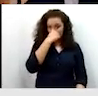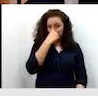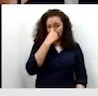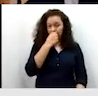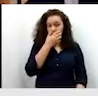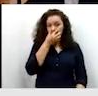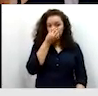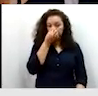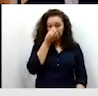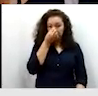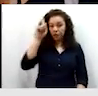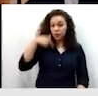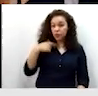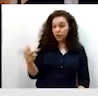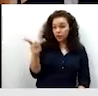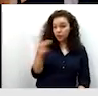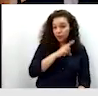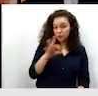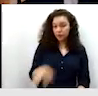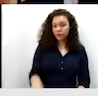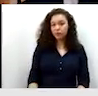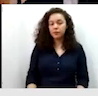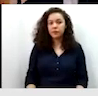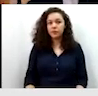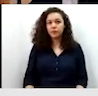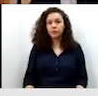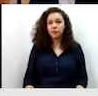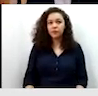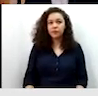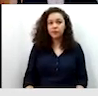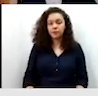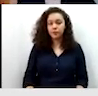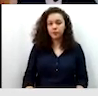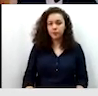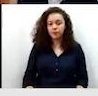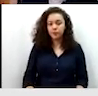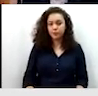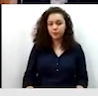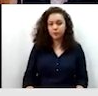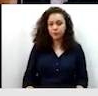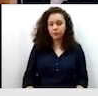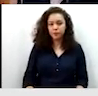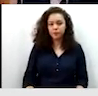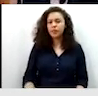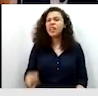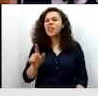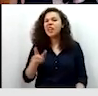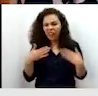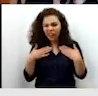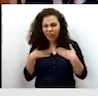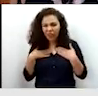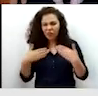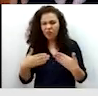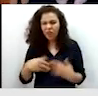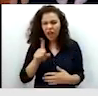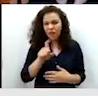Yo le puedo hacer una pregunta, perdón. Sí, sí. ¿Y es confiable el agua del